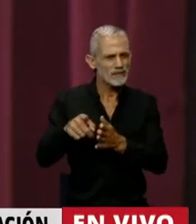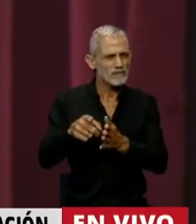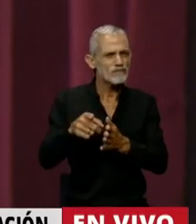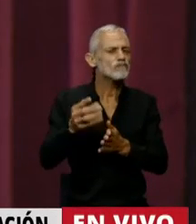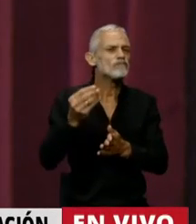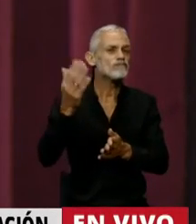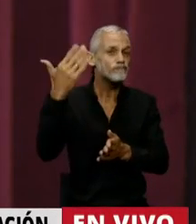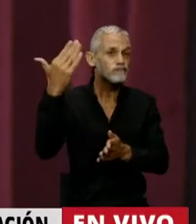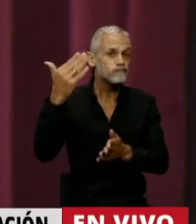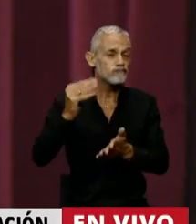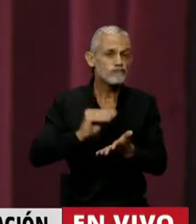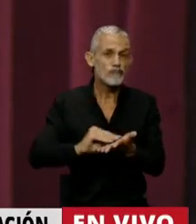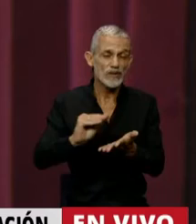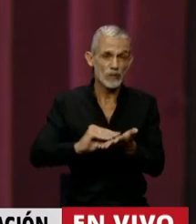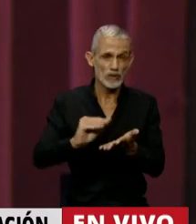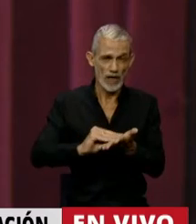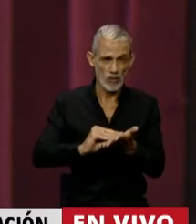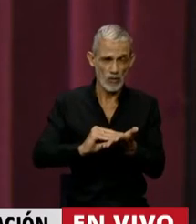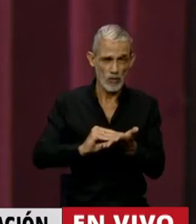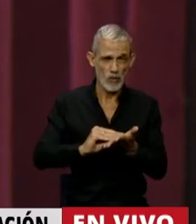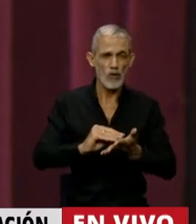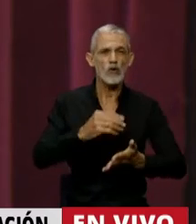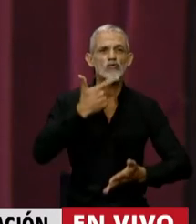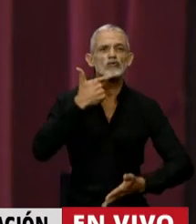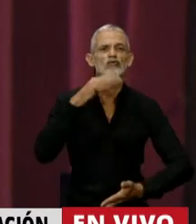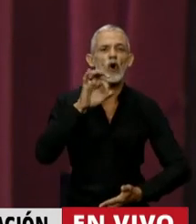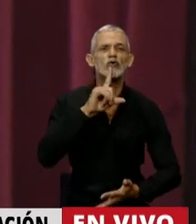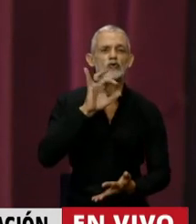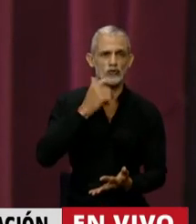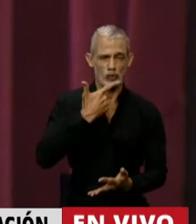en el uso de la palabra el diputado soto